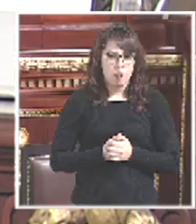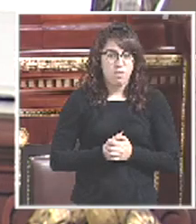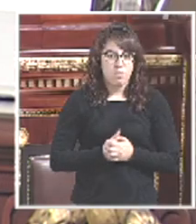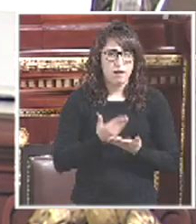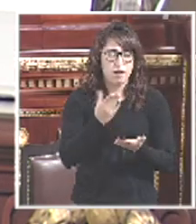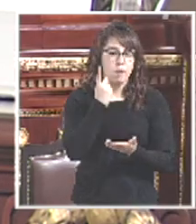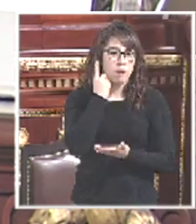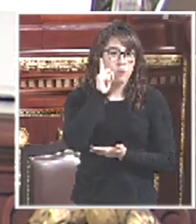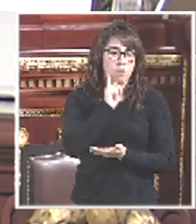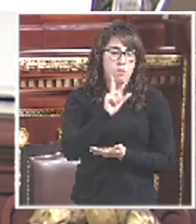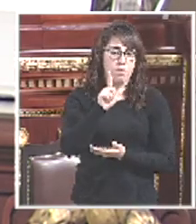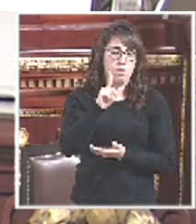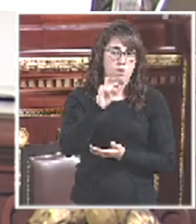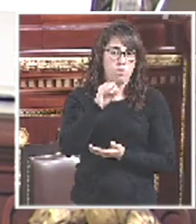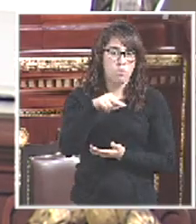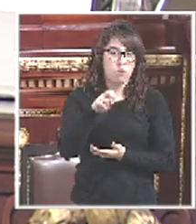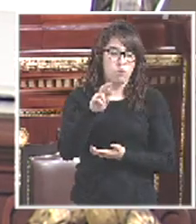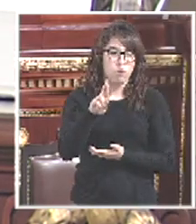diputada Leonor Gómez Otegui.